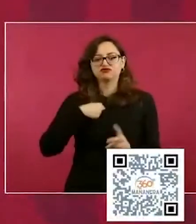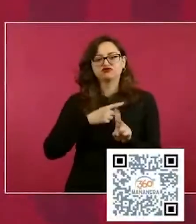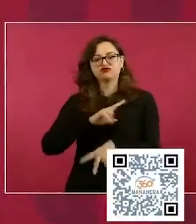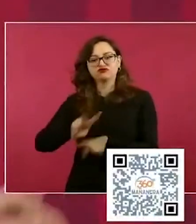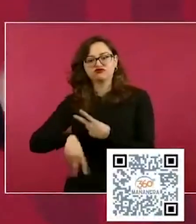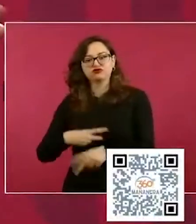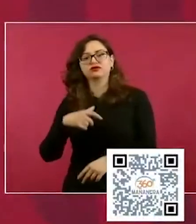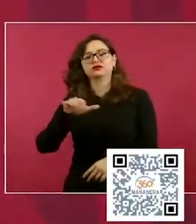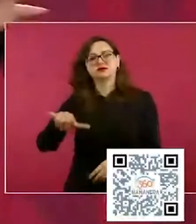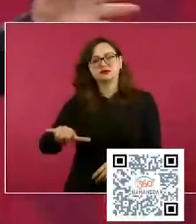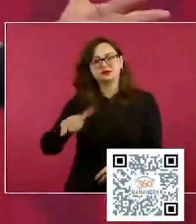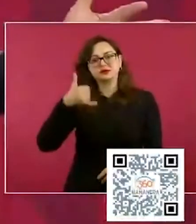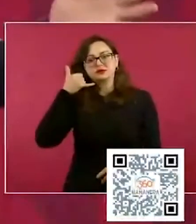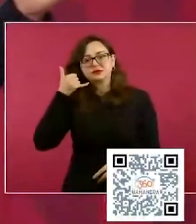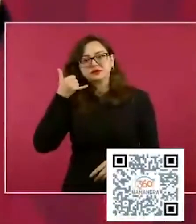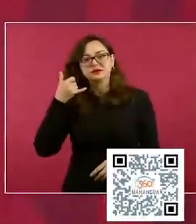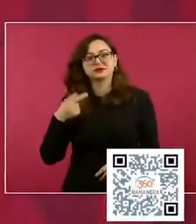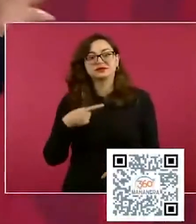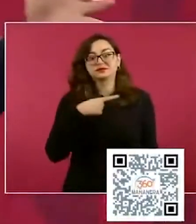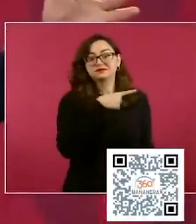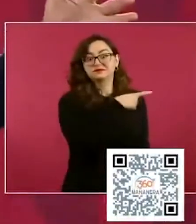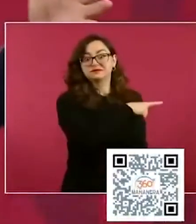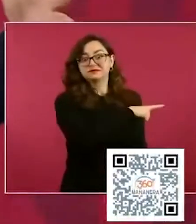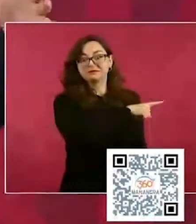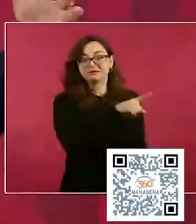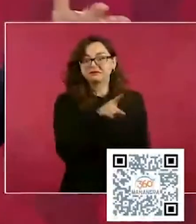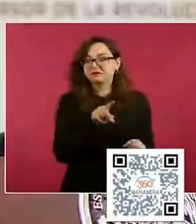y sacamos miren